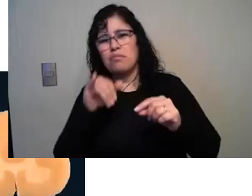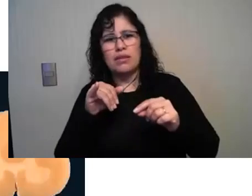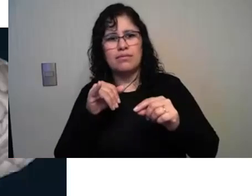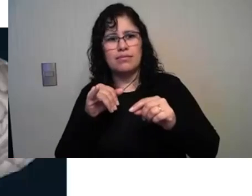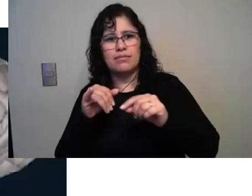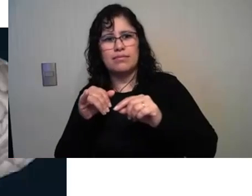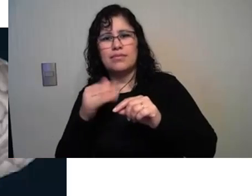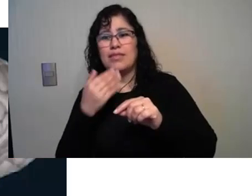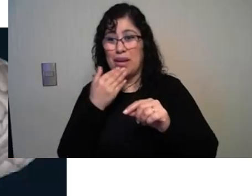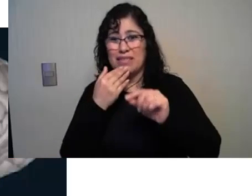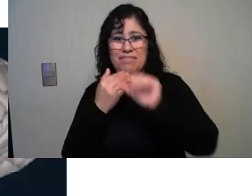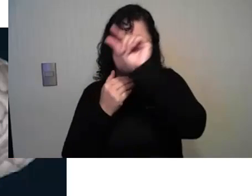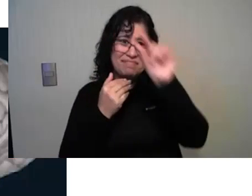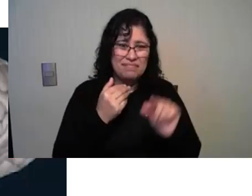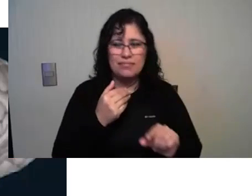espinal.